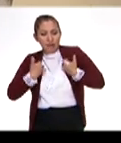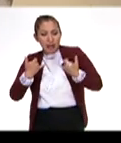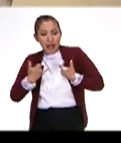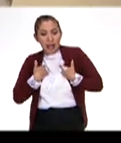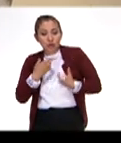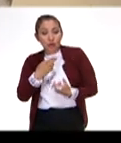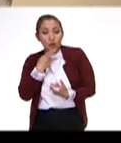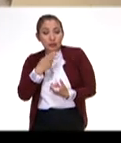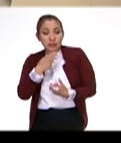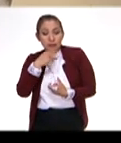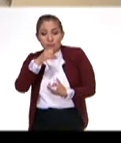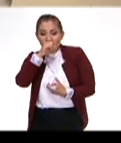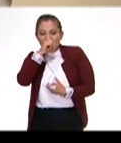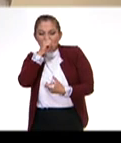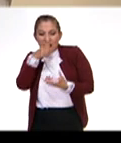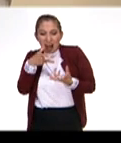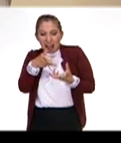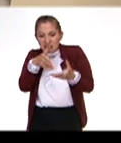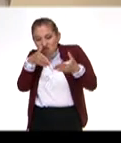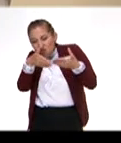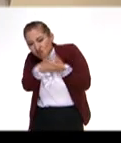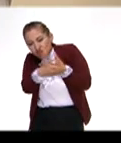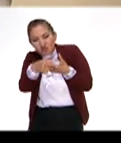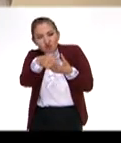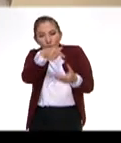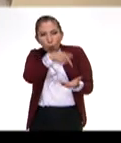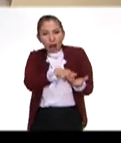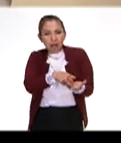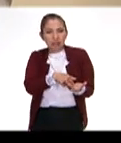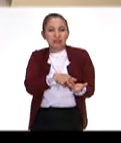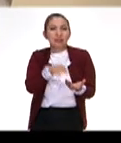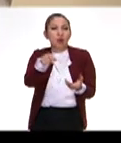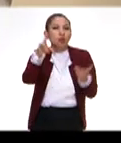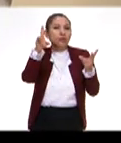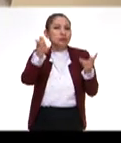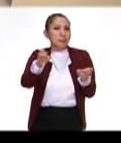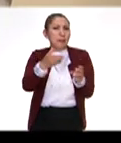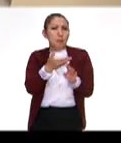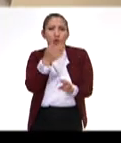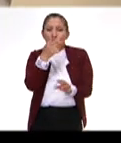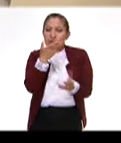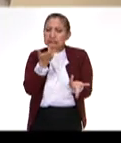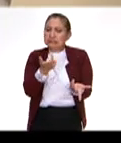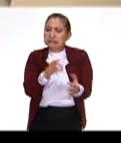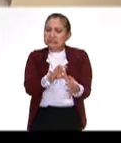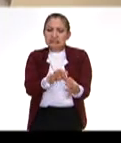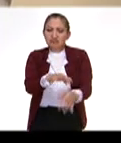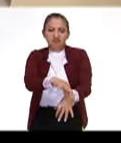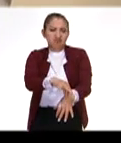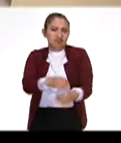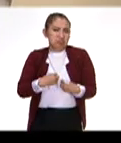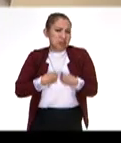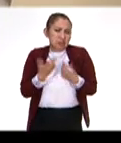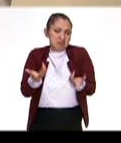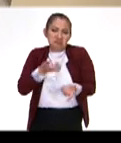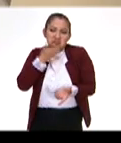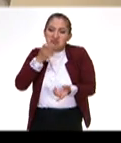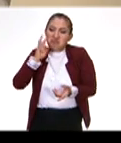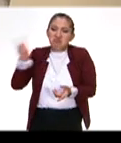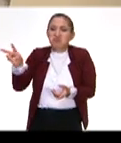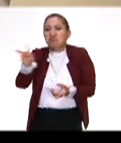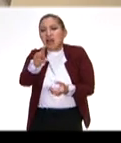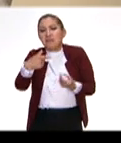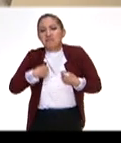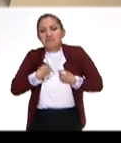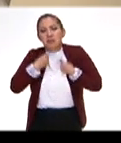que consumen solventes en los callejones de los barrios. Un tema muy cercano a mi cotidianidad,